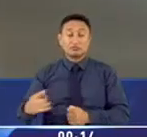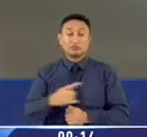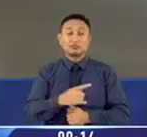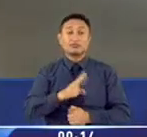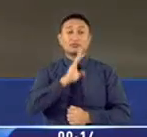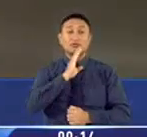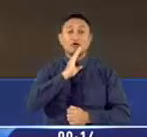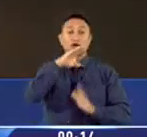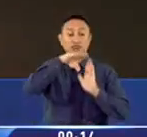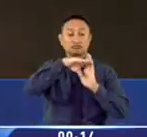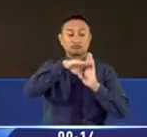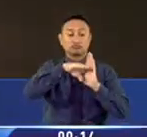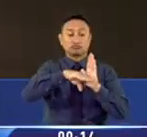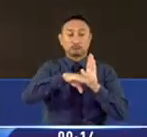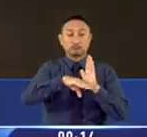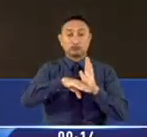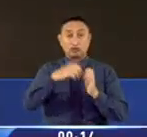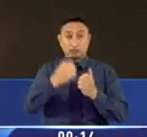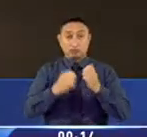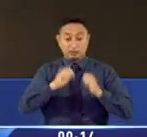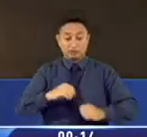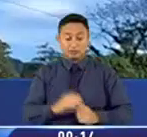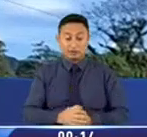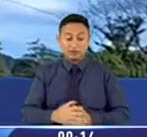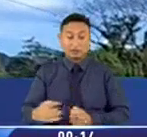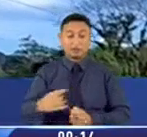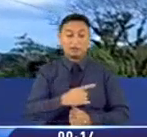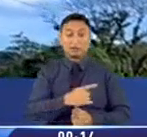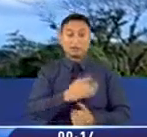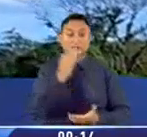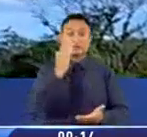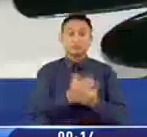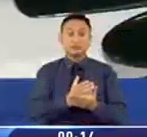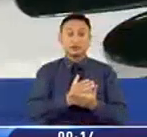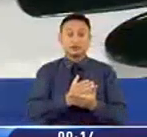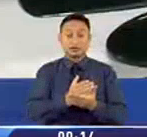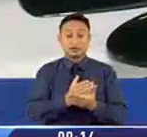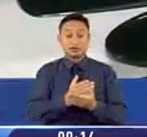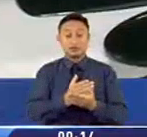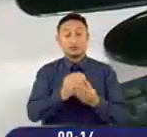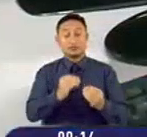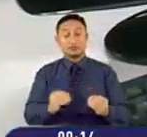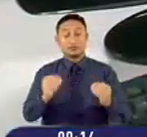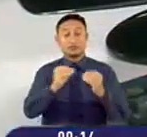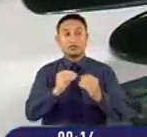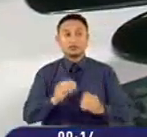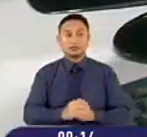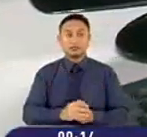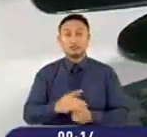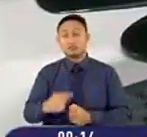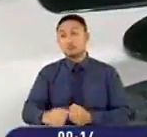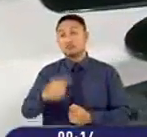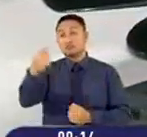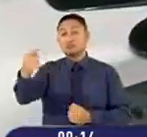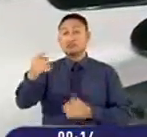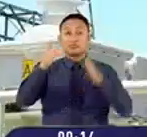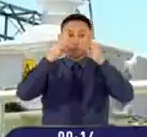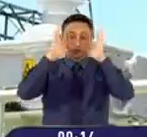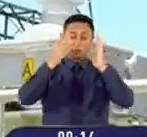en los embalses de la región amazónica, estas interrupciones podrían extenderse hasta mediados de diciembre.